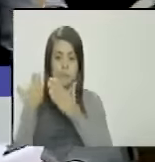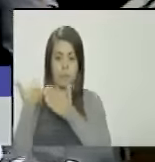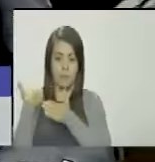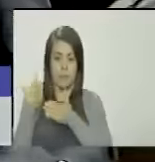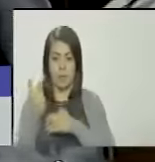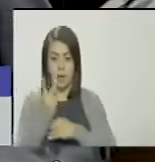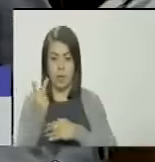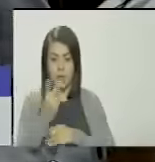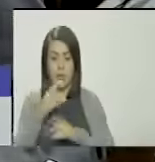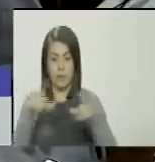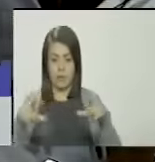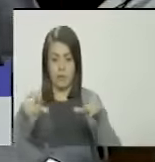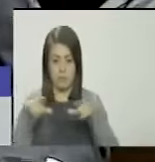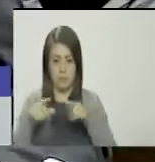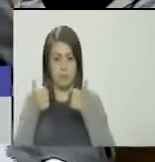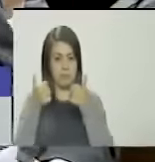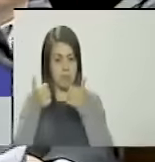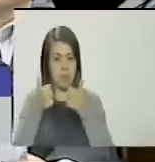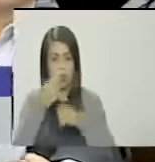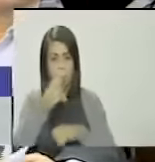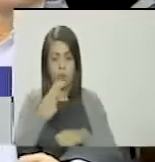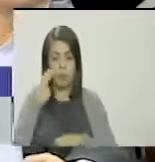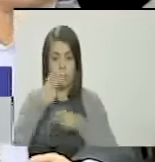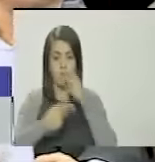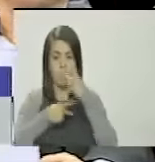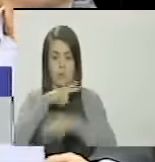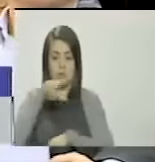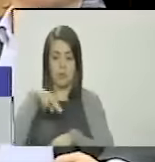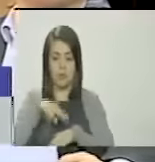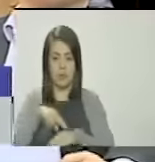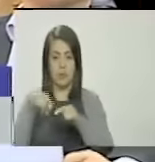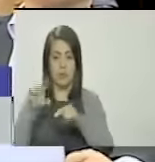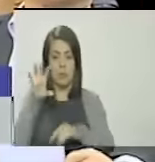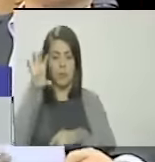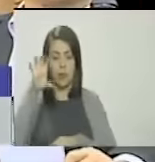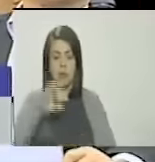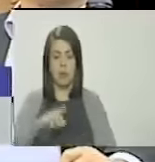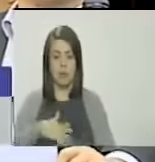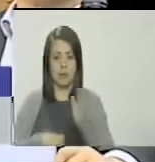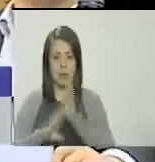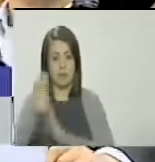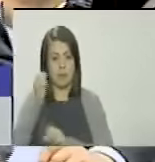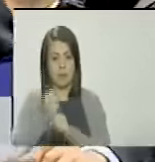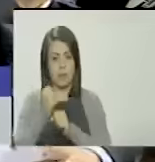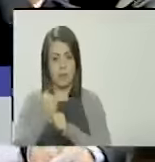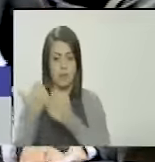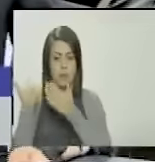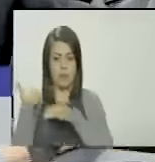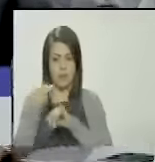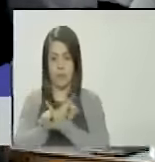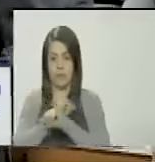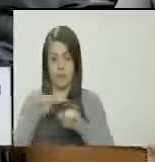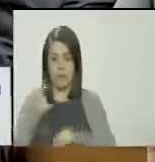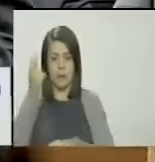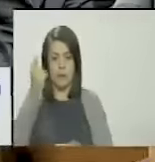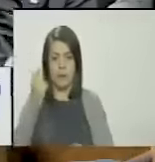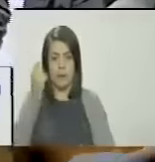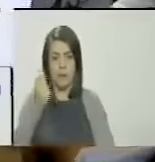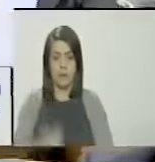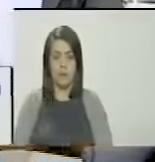cargos. Ambas tienen las credenciales suficientes y el compromiso político nacionalista con el país para el desempeño de esos cargos. Eso es todo, colegas